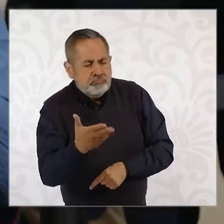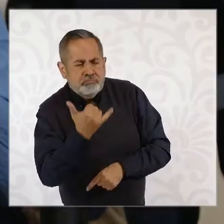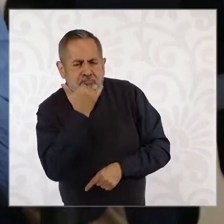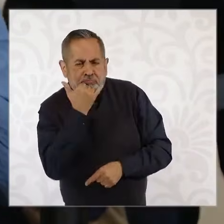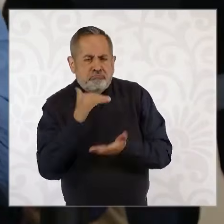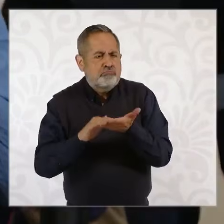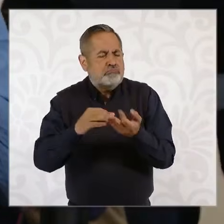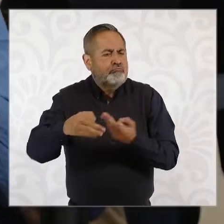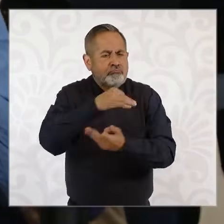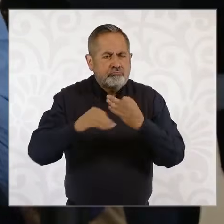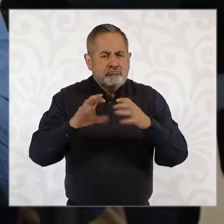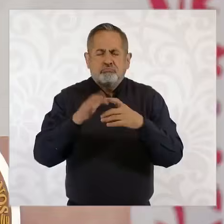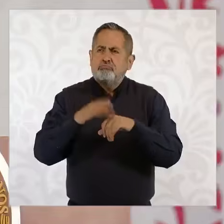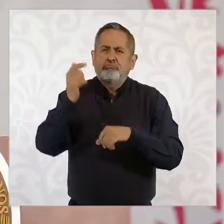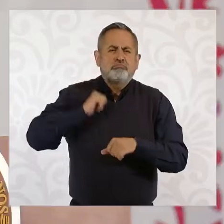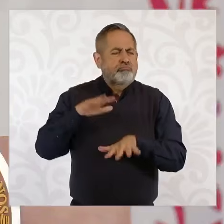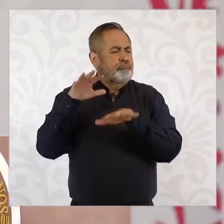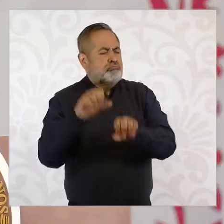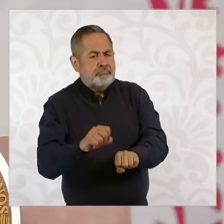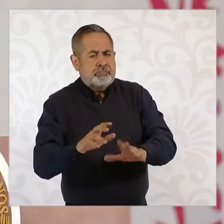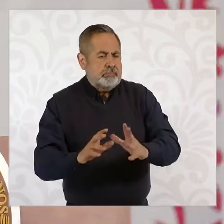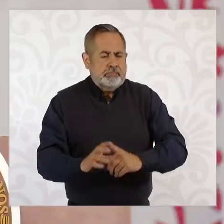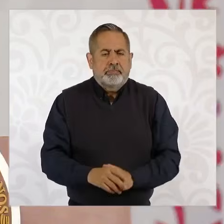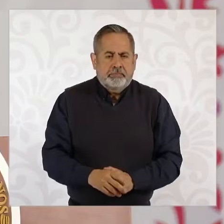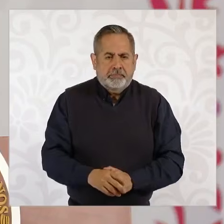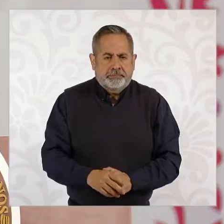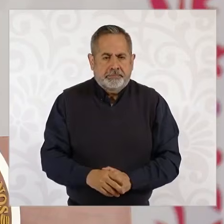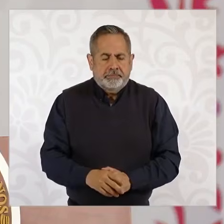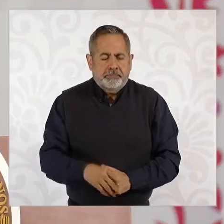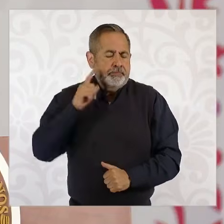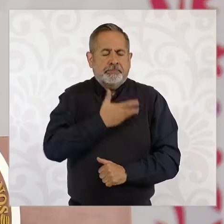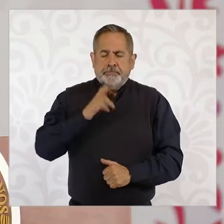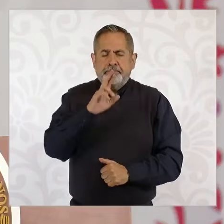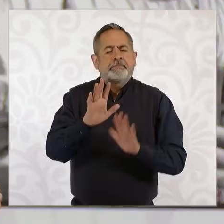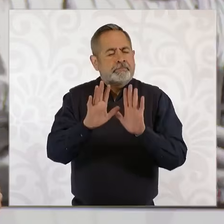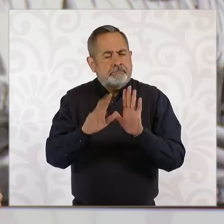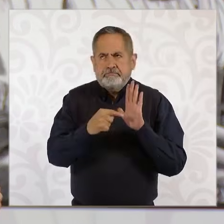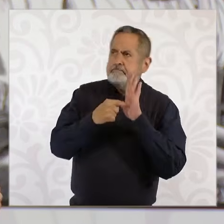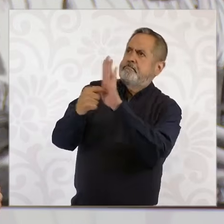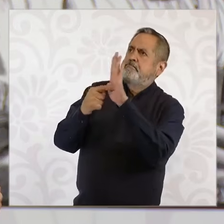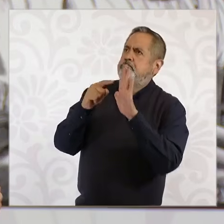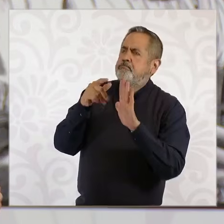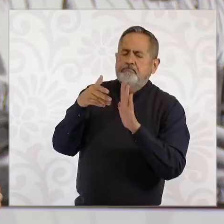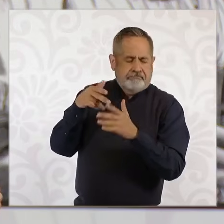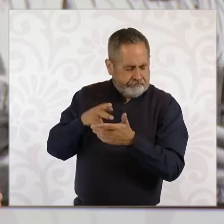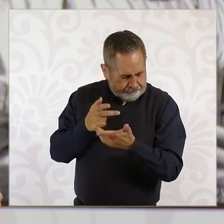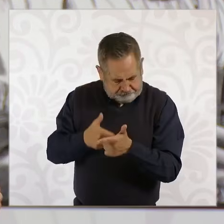por las atrocidades de la conquista. Vamos a seguir insistiendo en que se conozca la verdad desde los pueblos